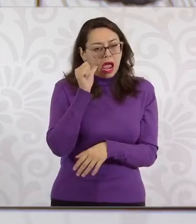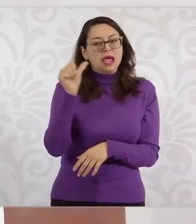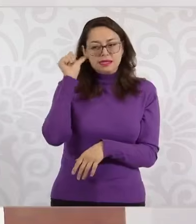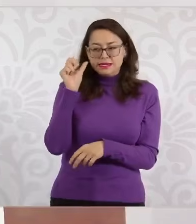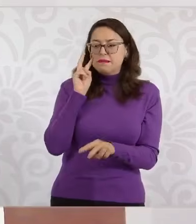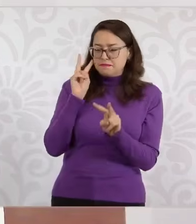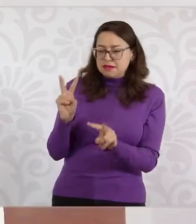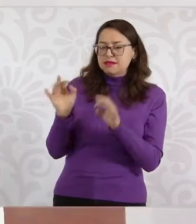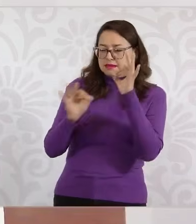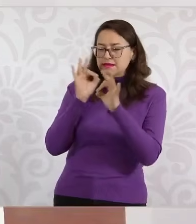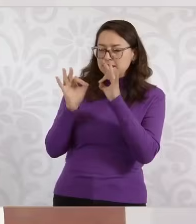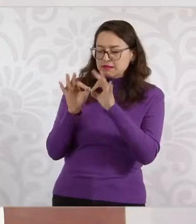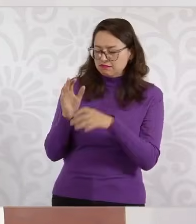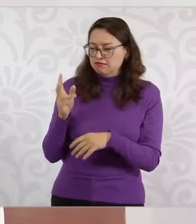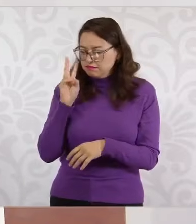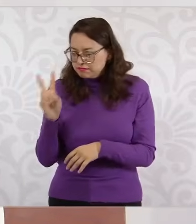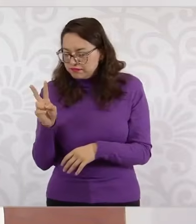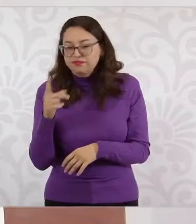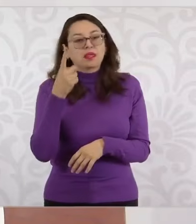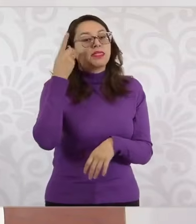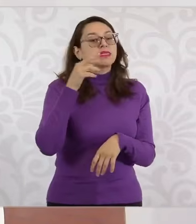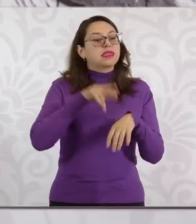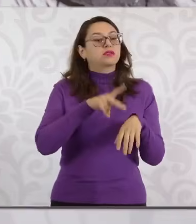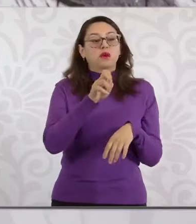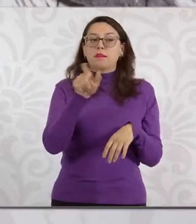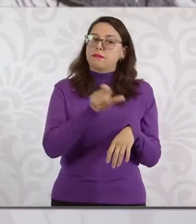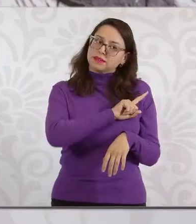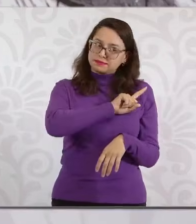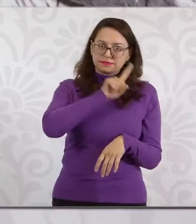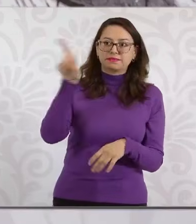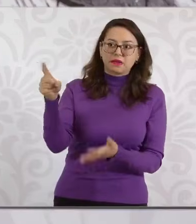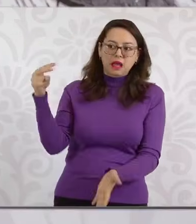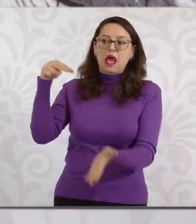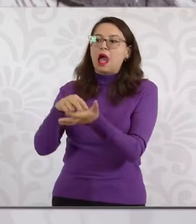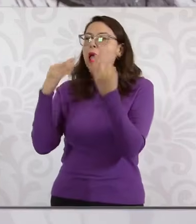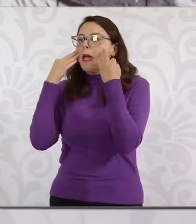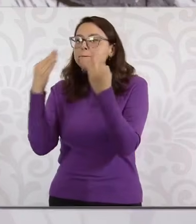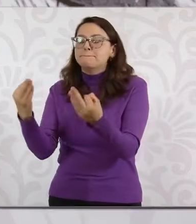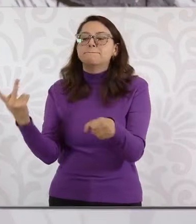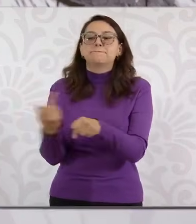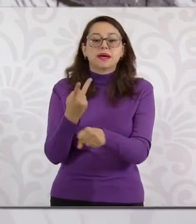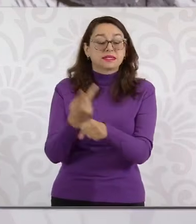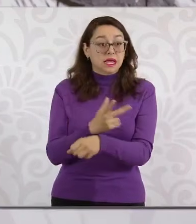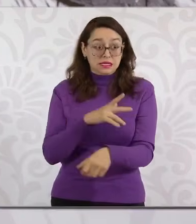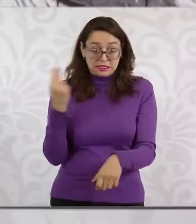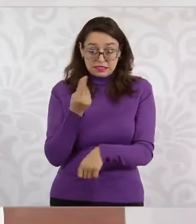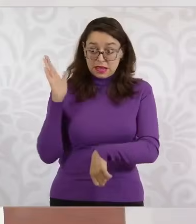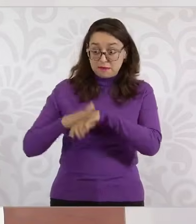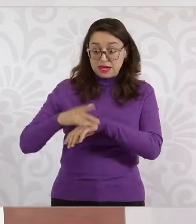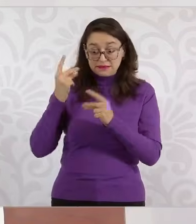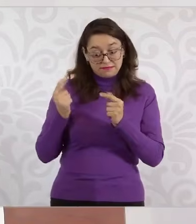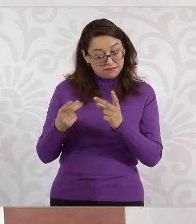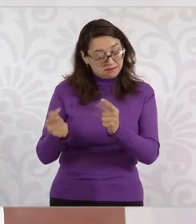ayer, le pedí al director de Pemex que se fuera él personalmente a ver cómo está la situación y ver si se requieren más recursos